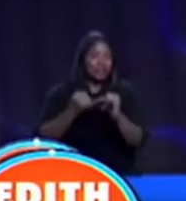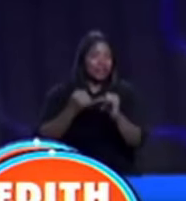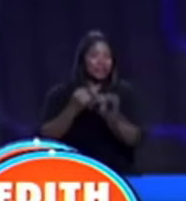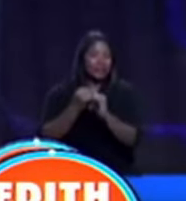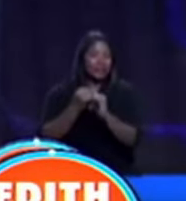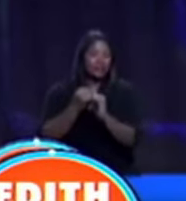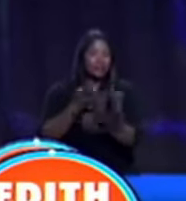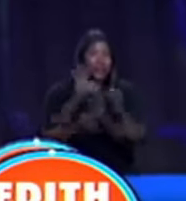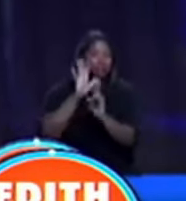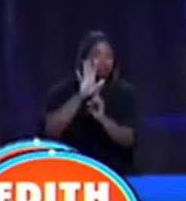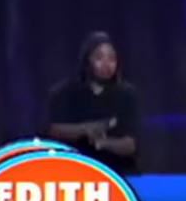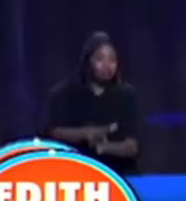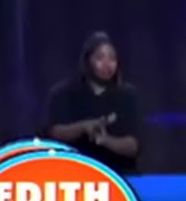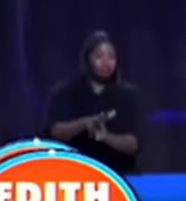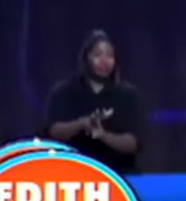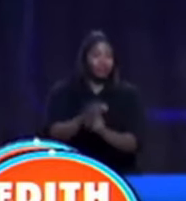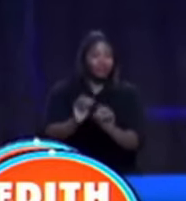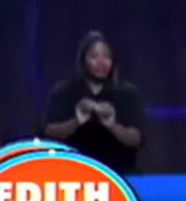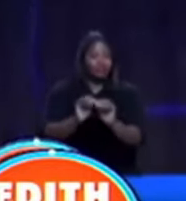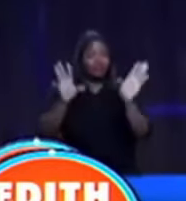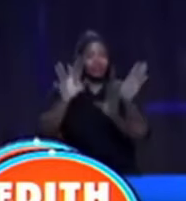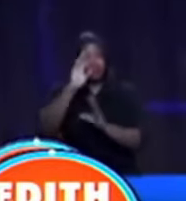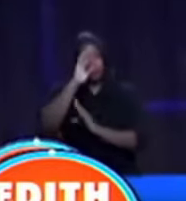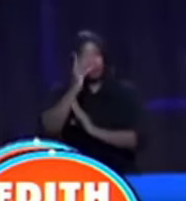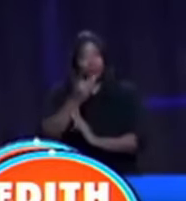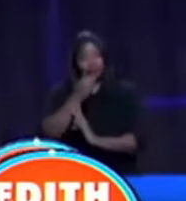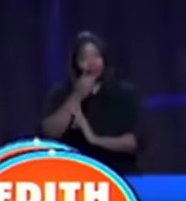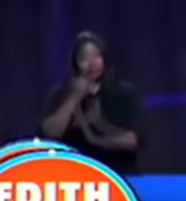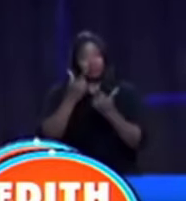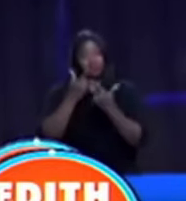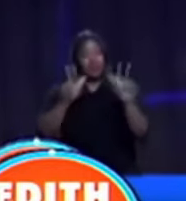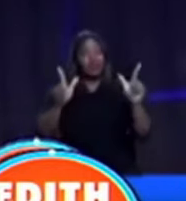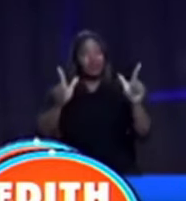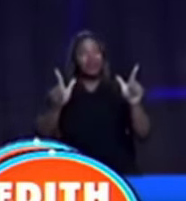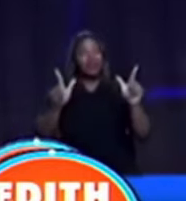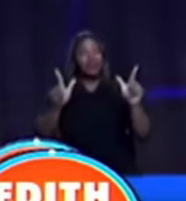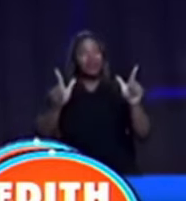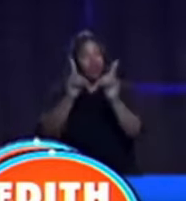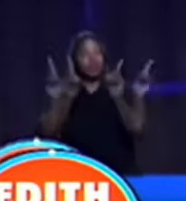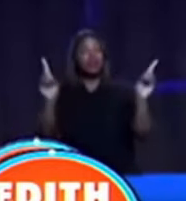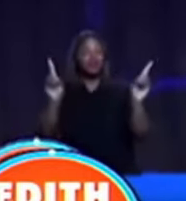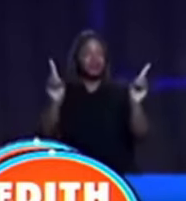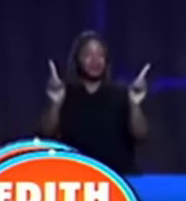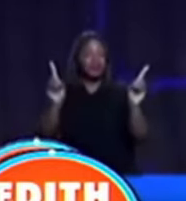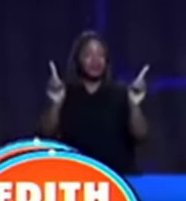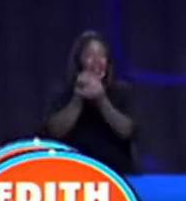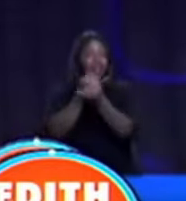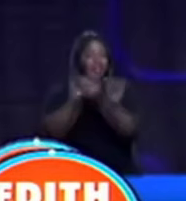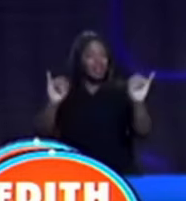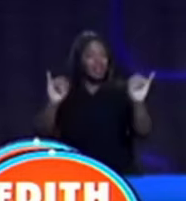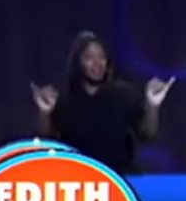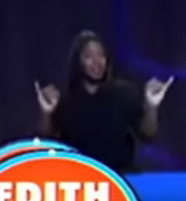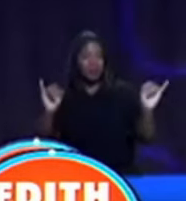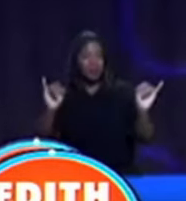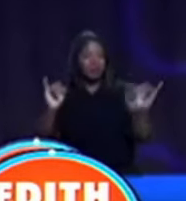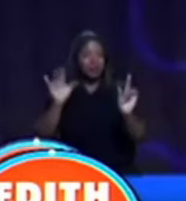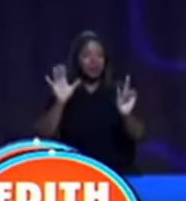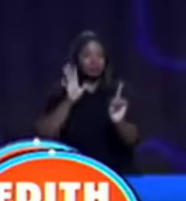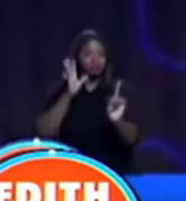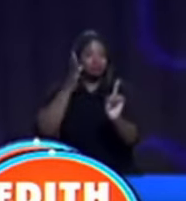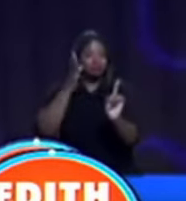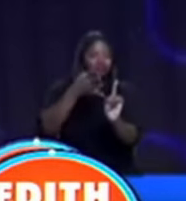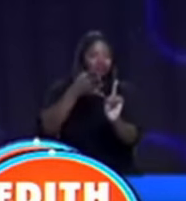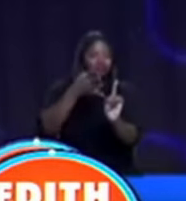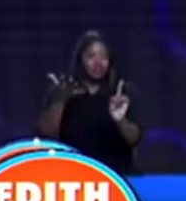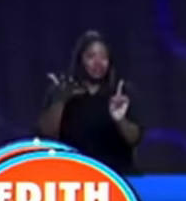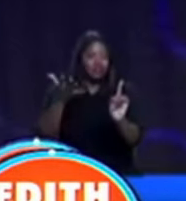es importante que se entienda lo que es la República Dominicana. Un país libre, soberano e independiente que no acepta imposición